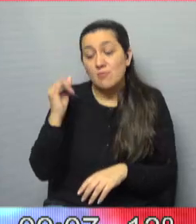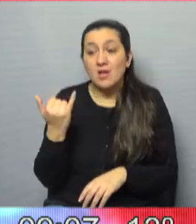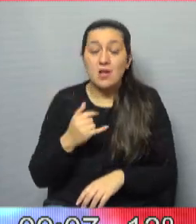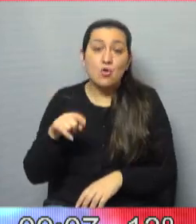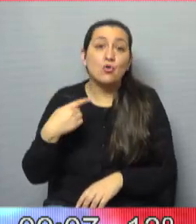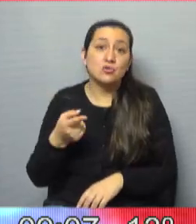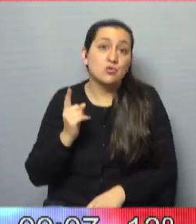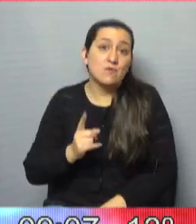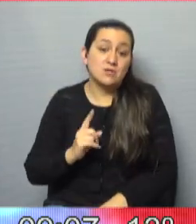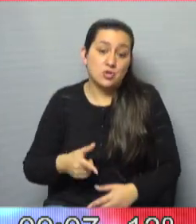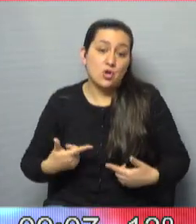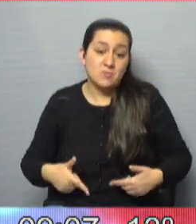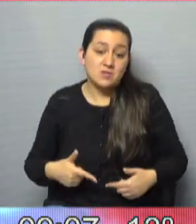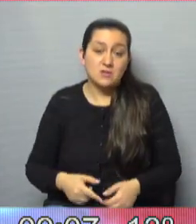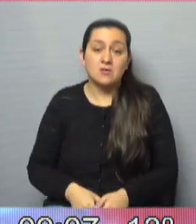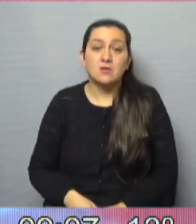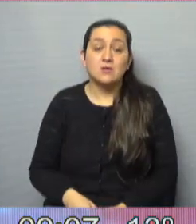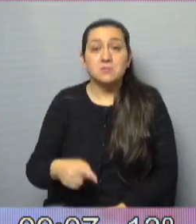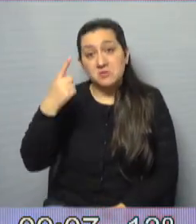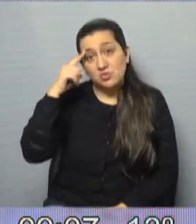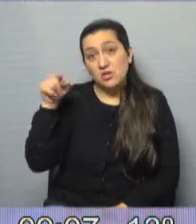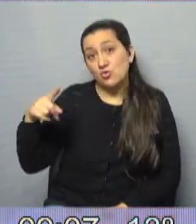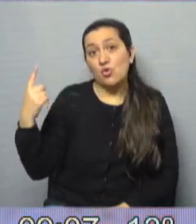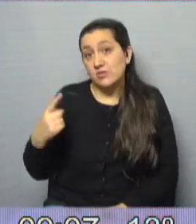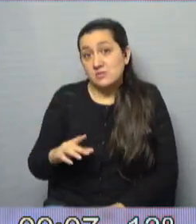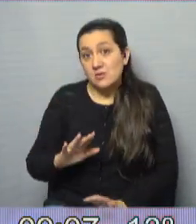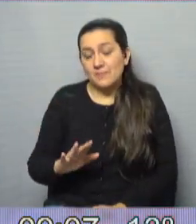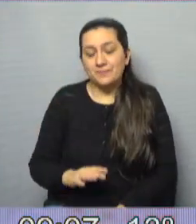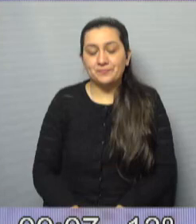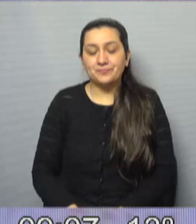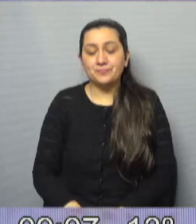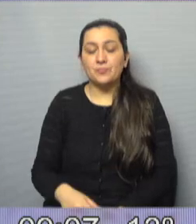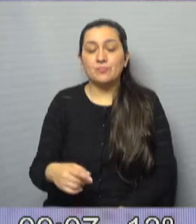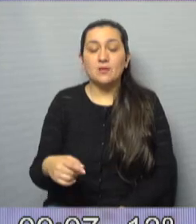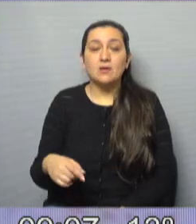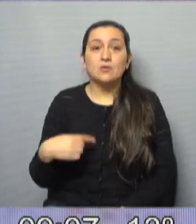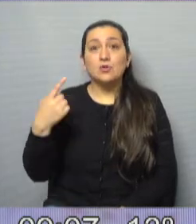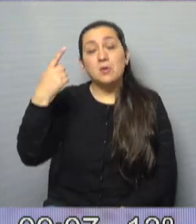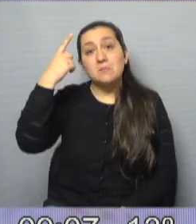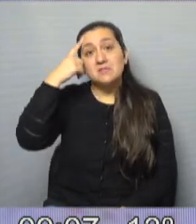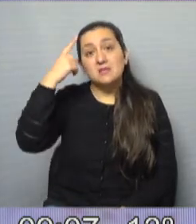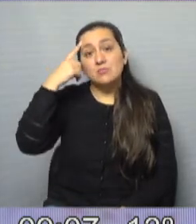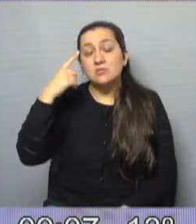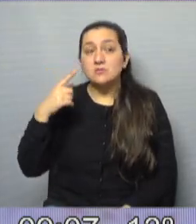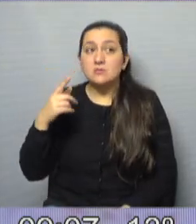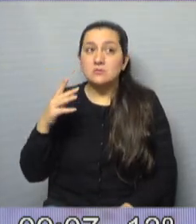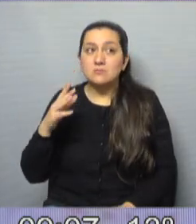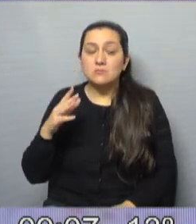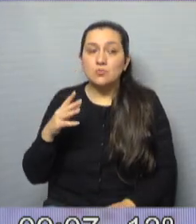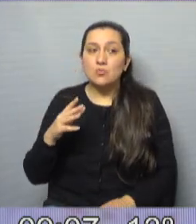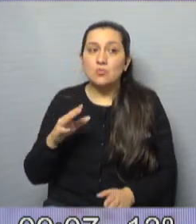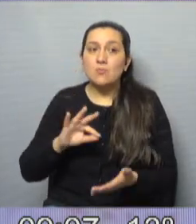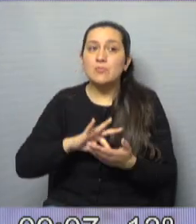obligaciones los ministros y bueno, lo habrán decidido ellos directamente. Uh-huh. La lectura que hacemos es que es muy tibio, no llega